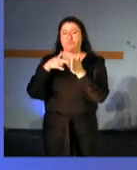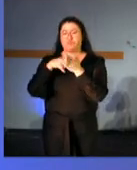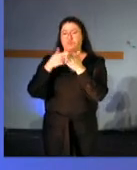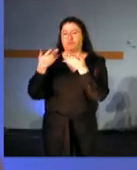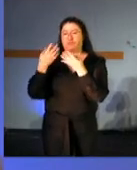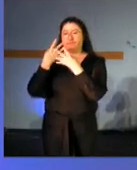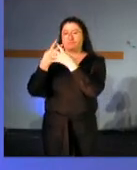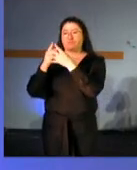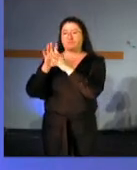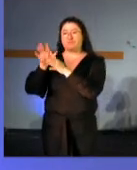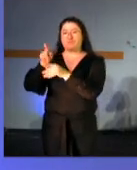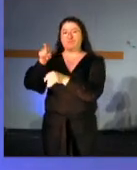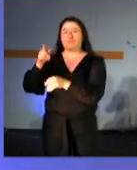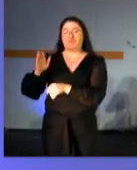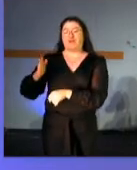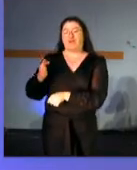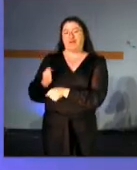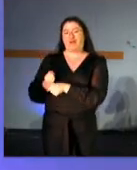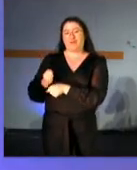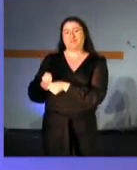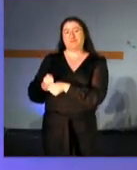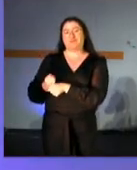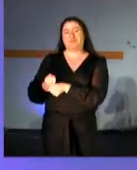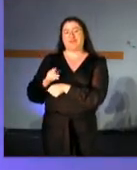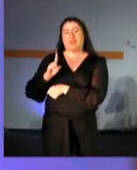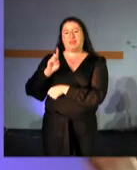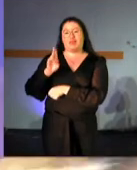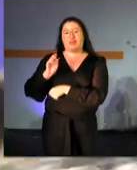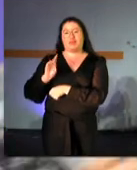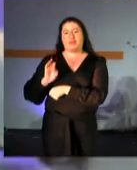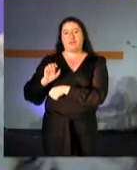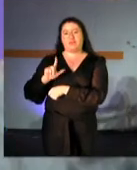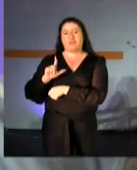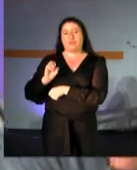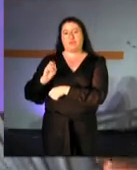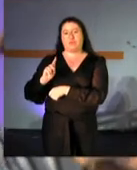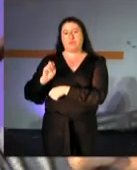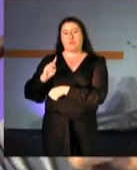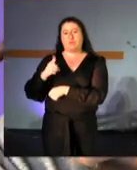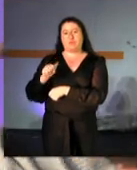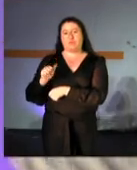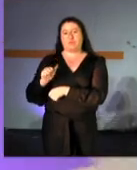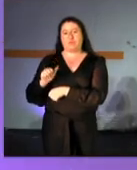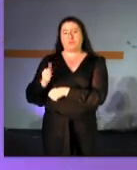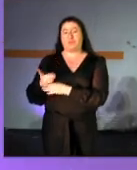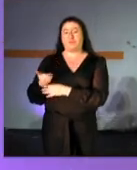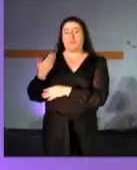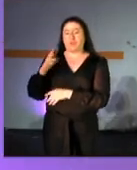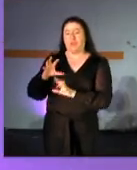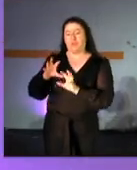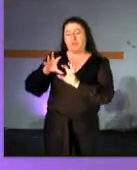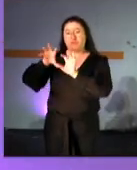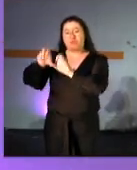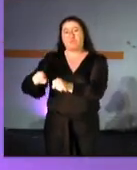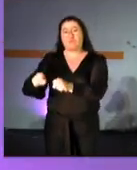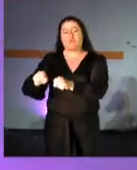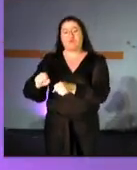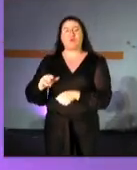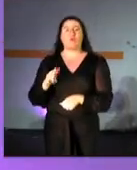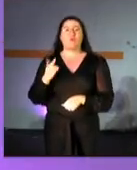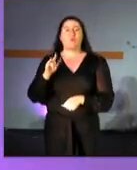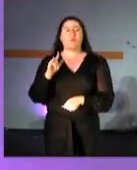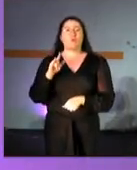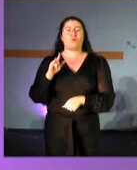la actual dictadura de Daniel Ortega. Había sido capturado en junio del